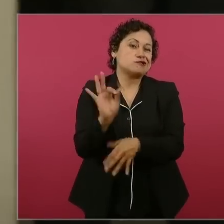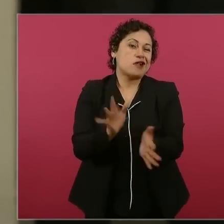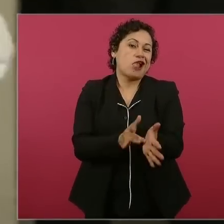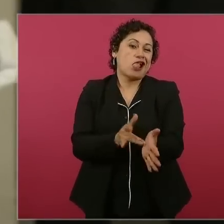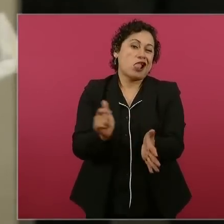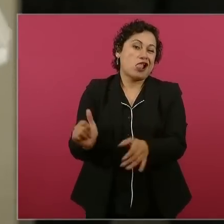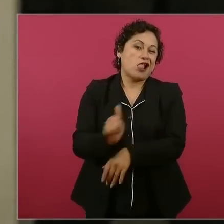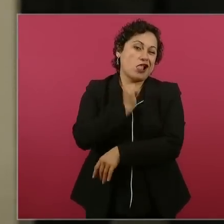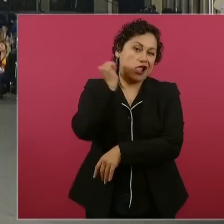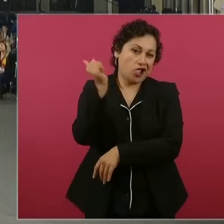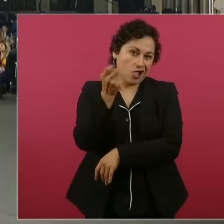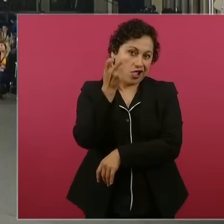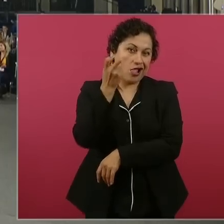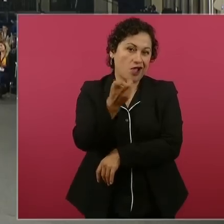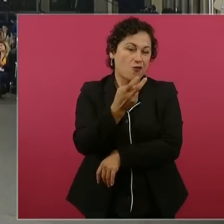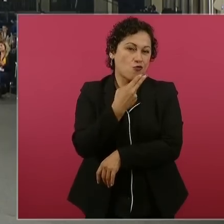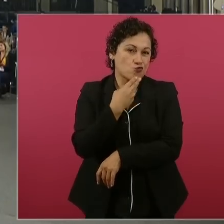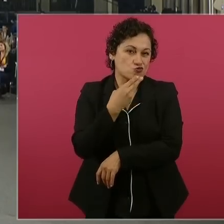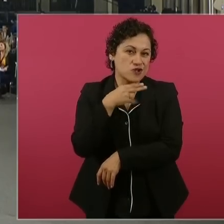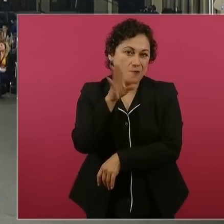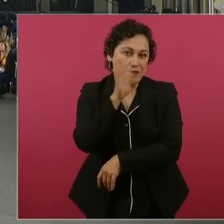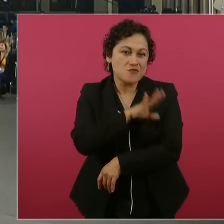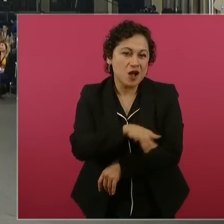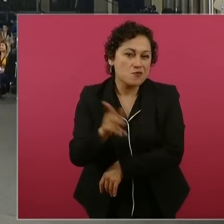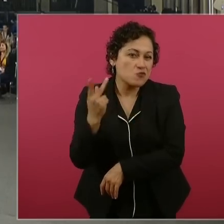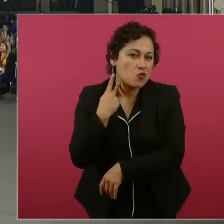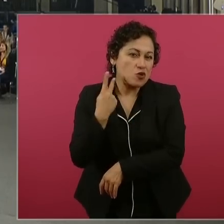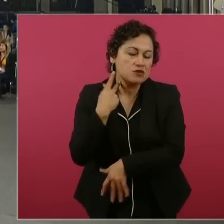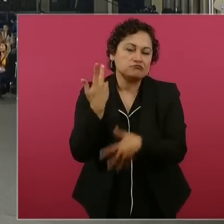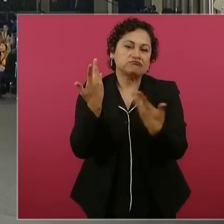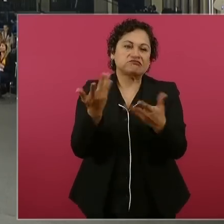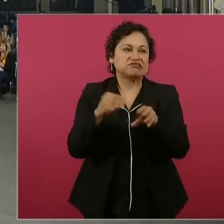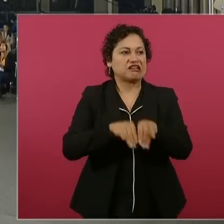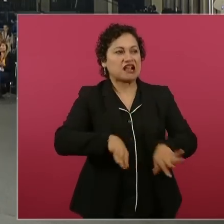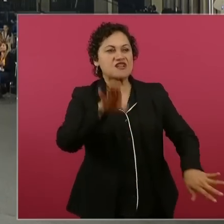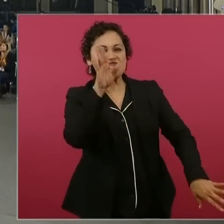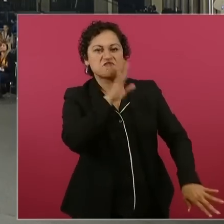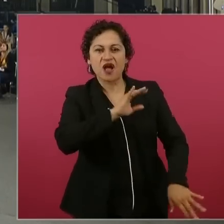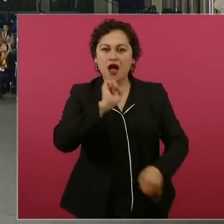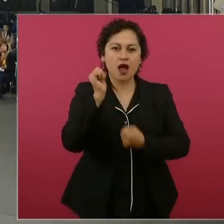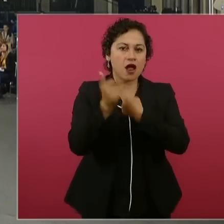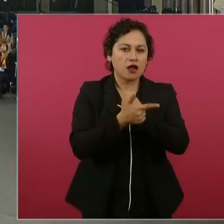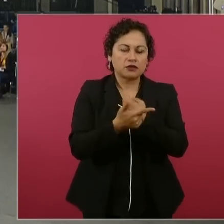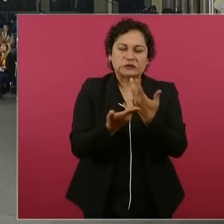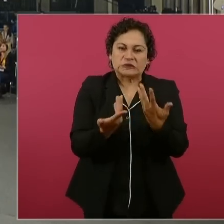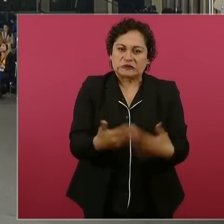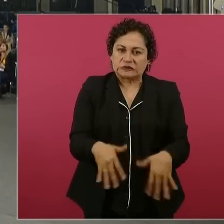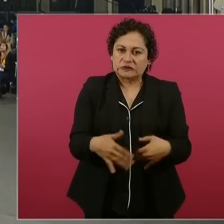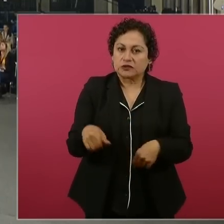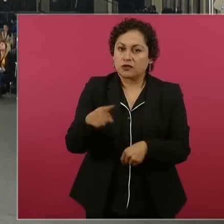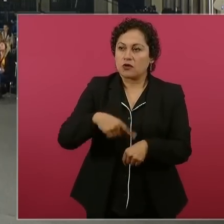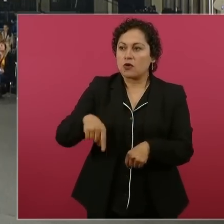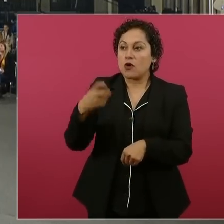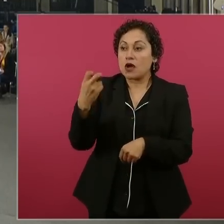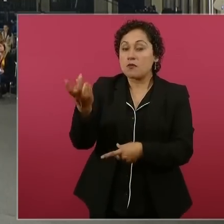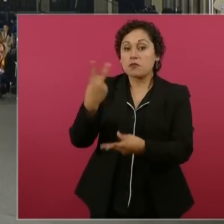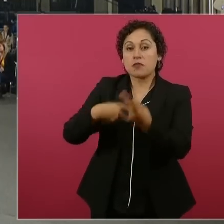de esta forma, ¿no? Sí, malinformar o a lo mejor estos hechos de violencia también